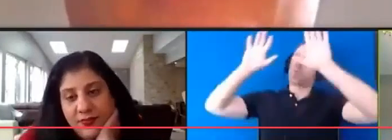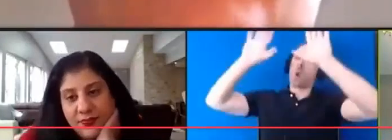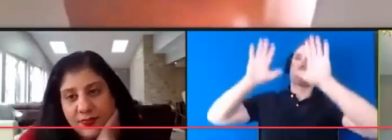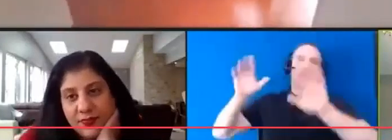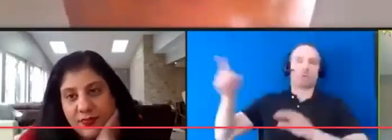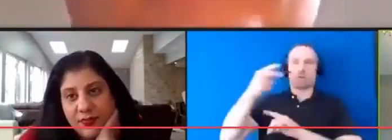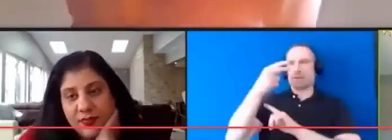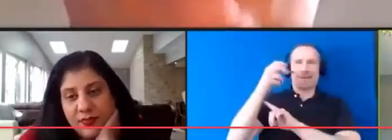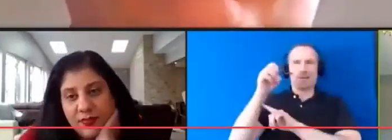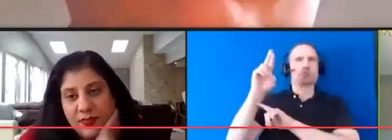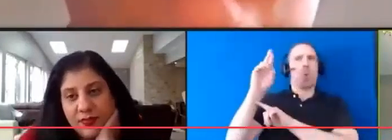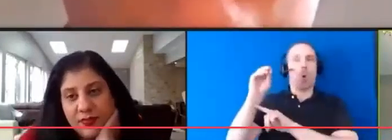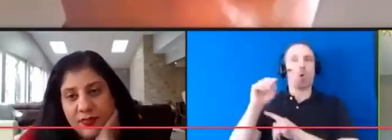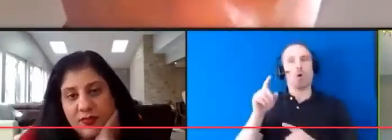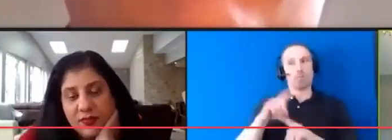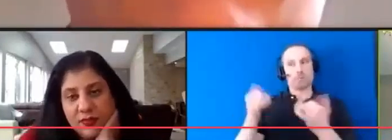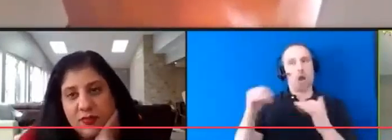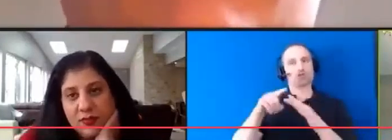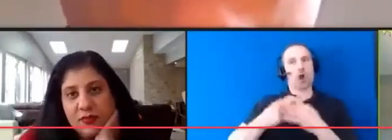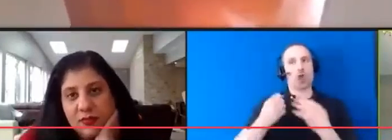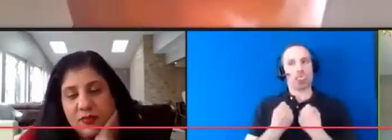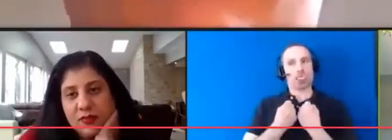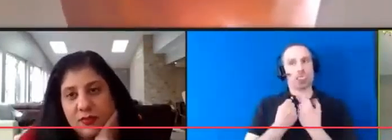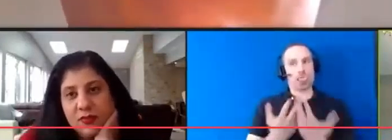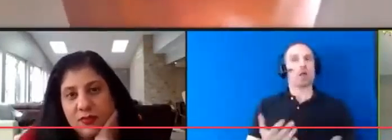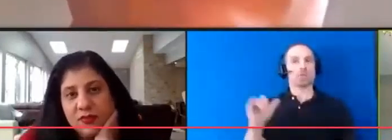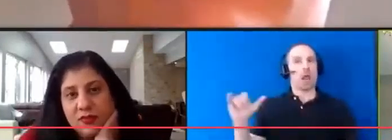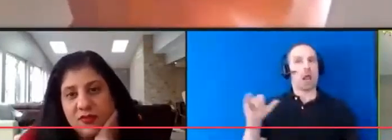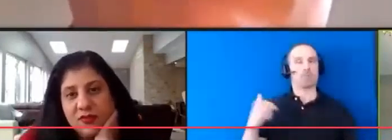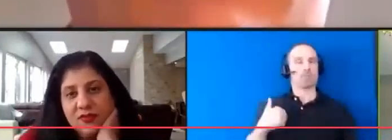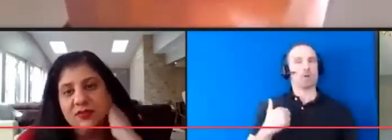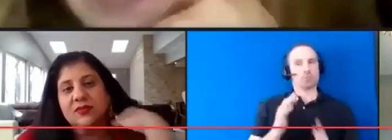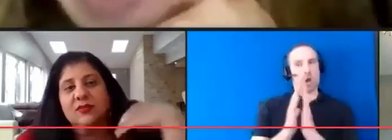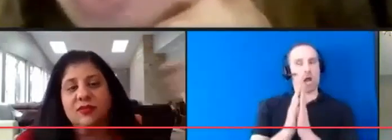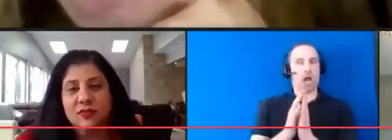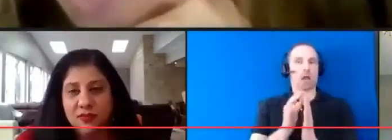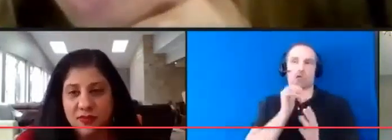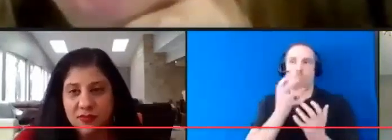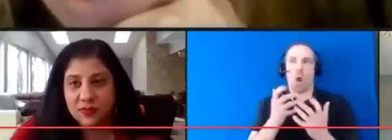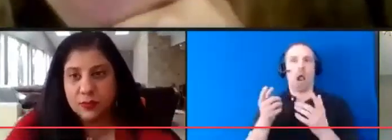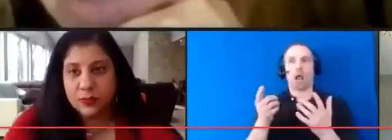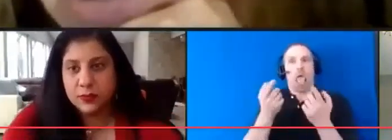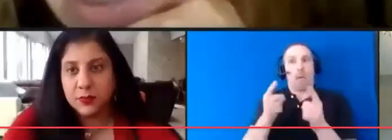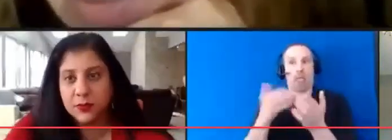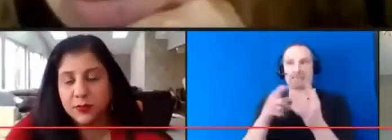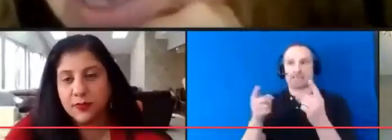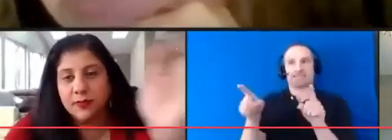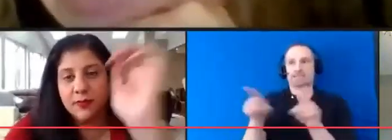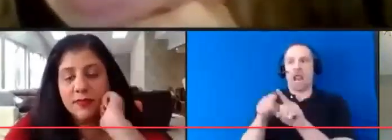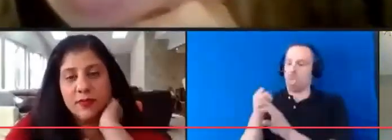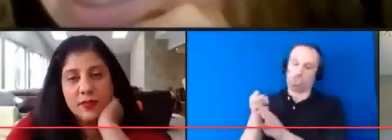va a haber problemas van a aumentar los casos las personas que trabajan en los sistemas de salud han hecho